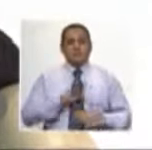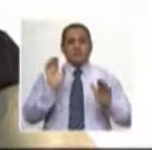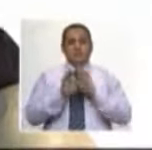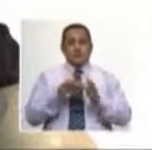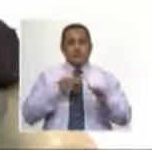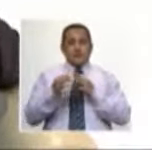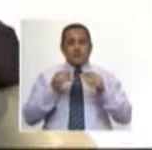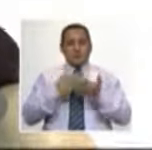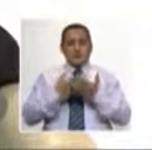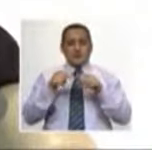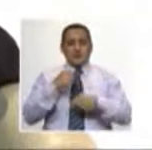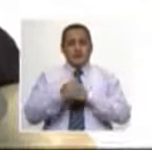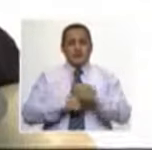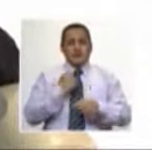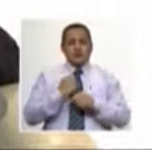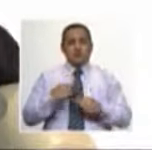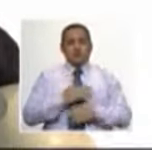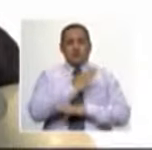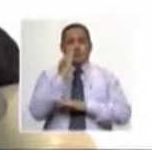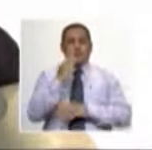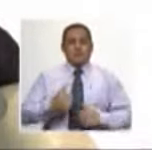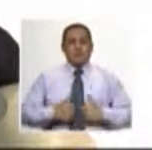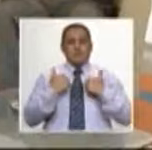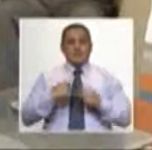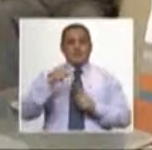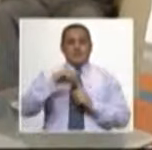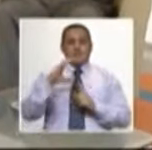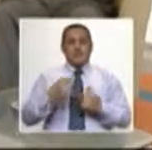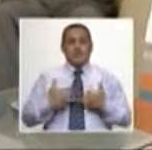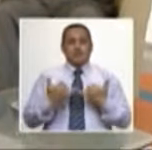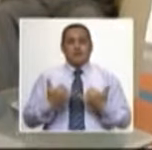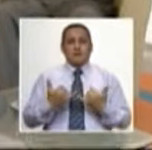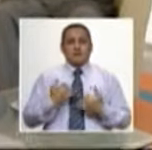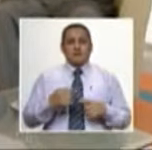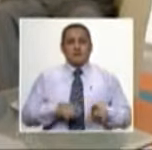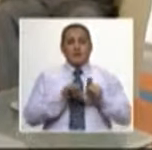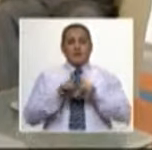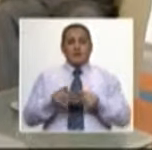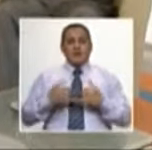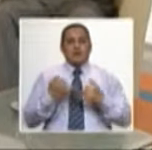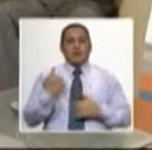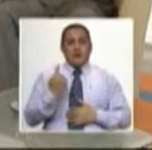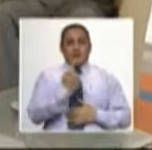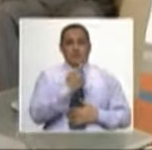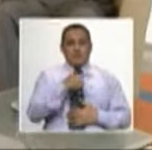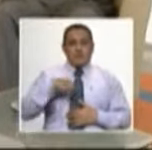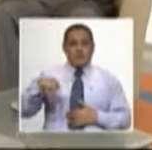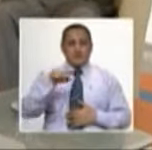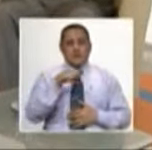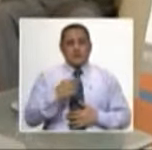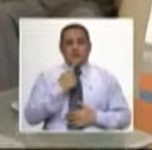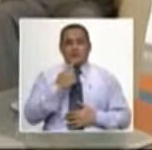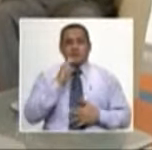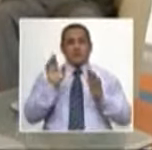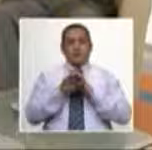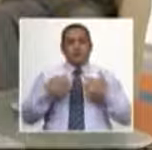exceptuando este año, pues toda la vida del Tribunal Constitucional actual. Y cada una de ellas, ¿no? Ahí